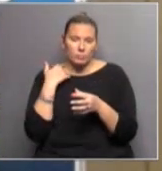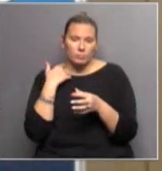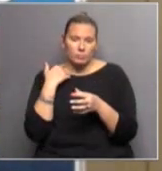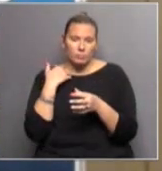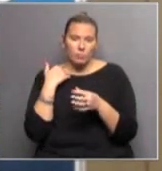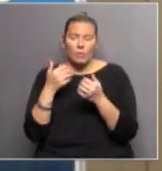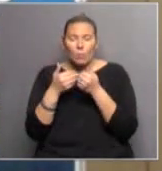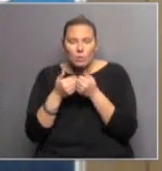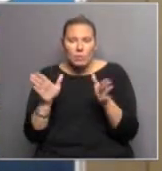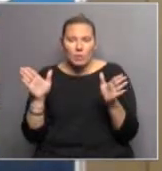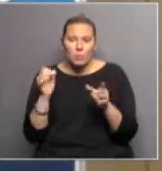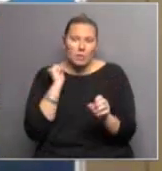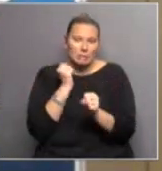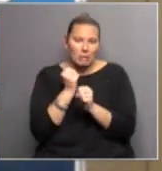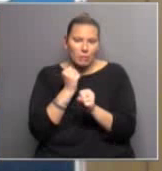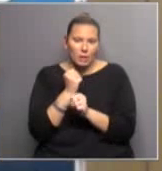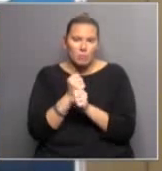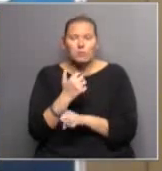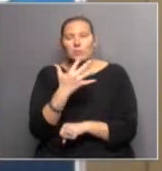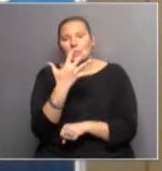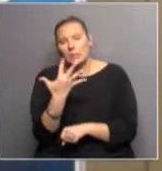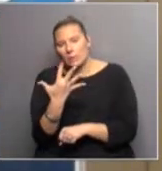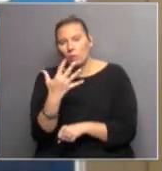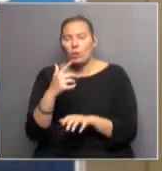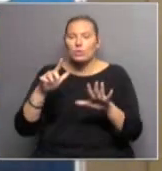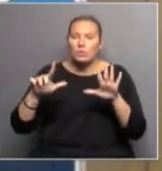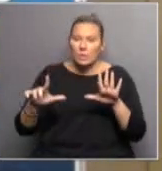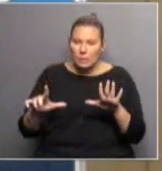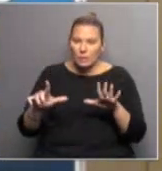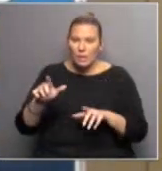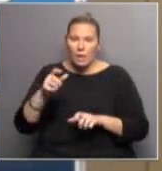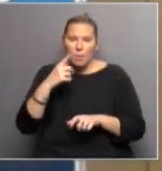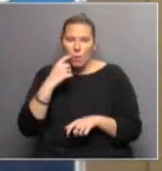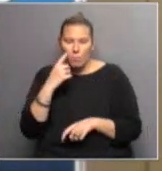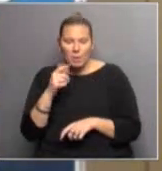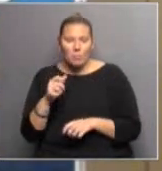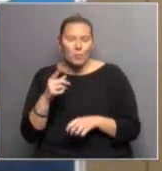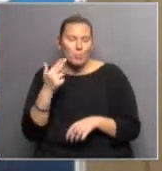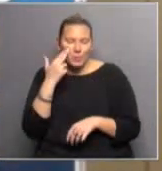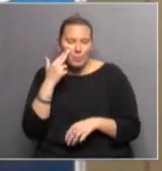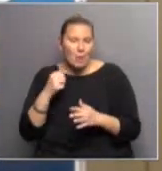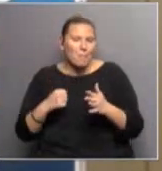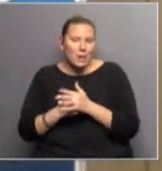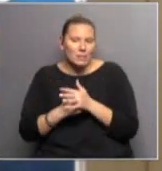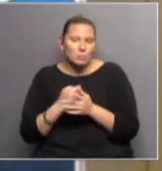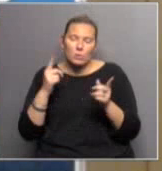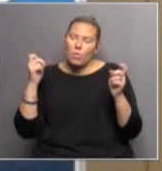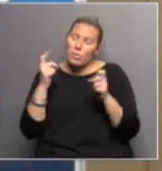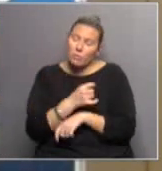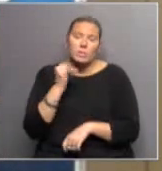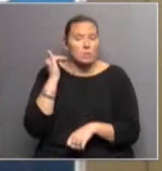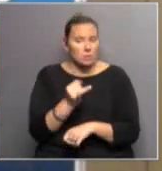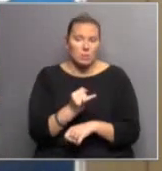y cuando lo abríamos trabajábamos con 5 varones, 7 varones por el tema del aforo. Entonces se nos complicó un